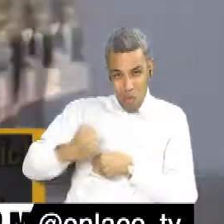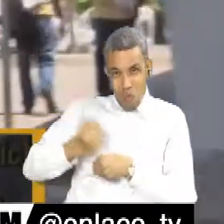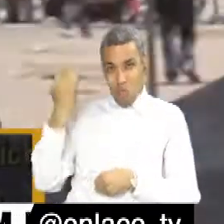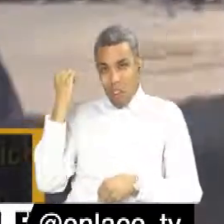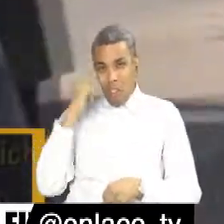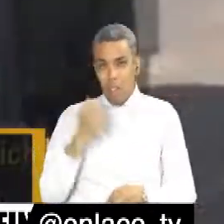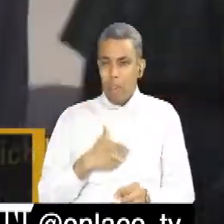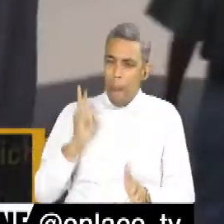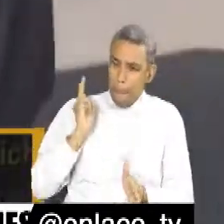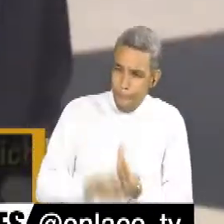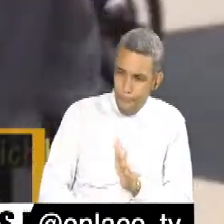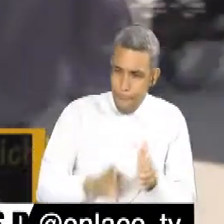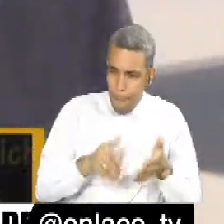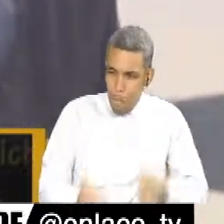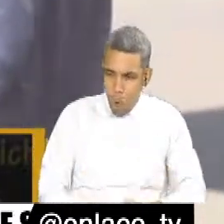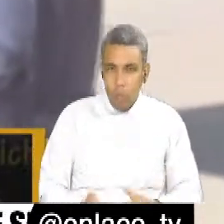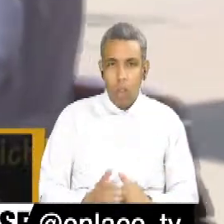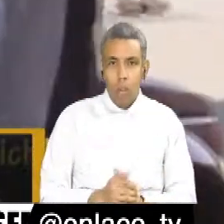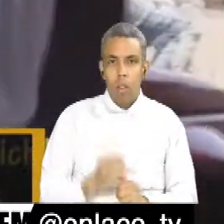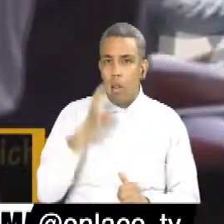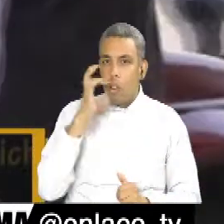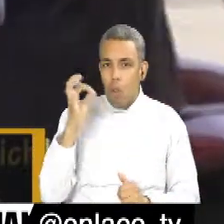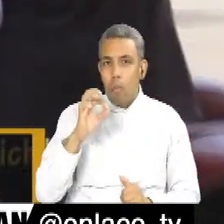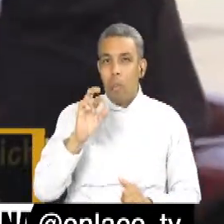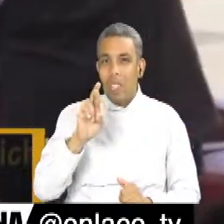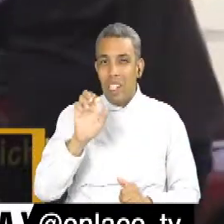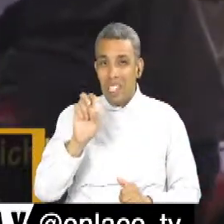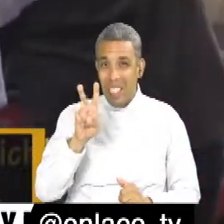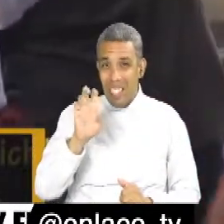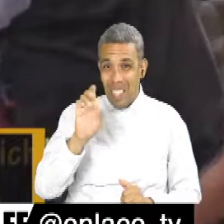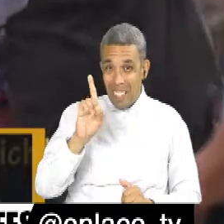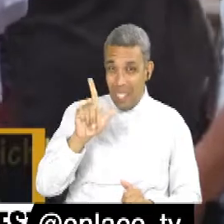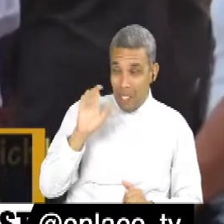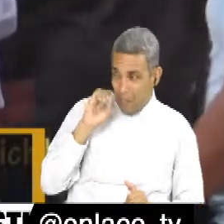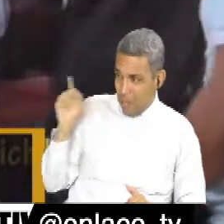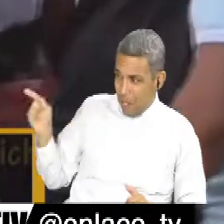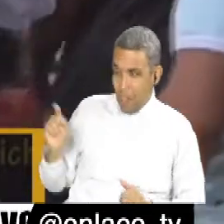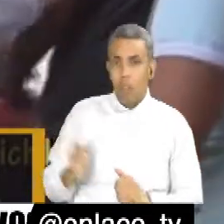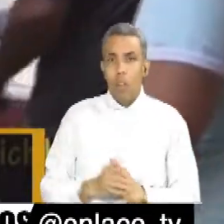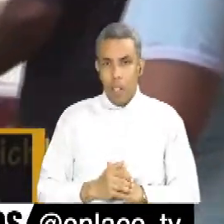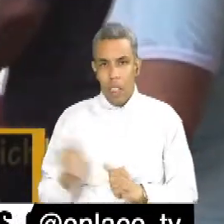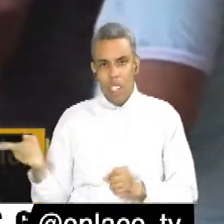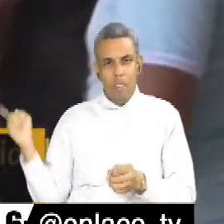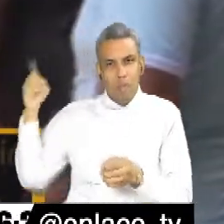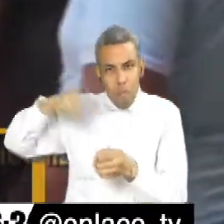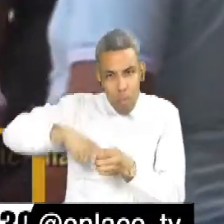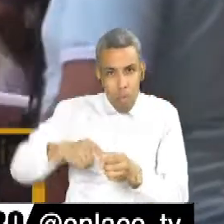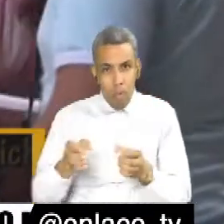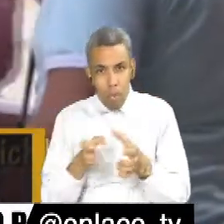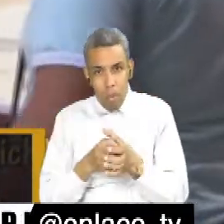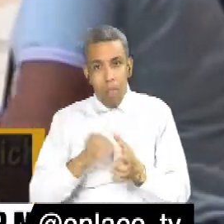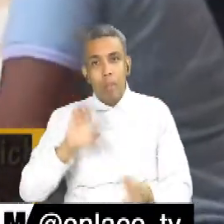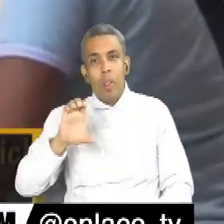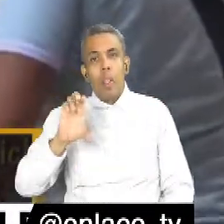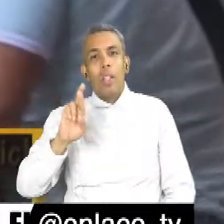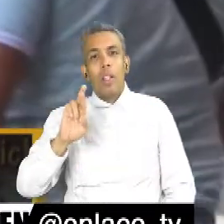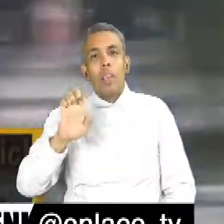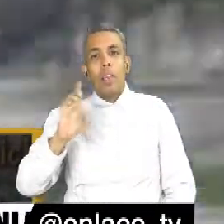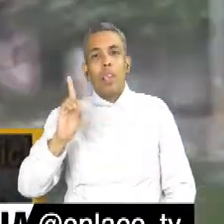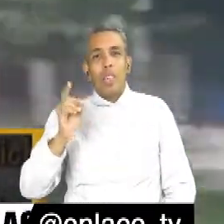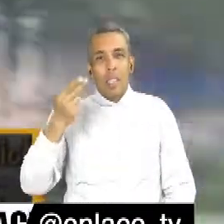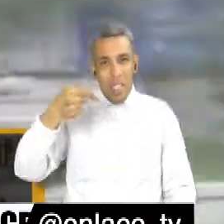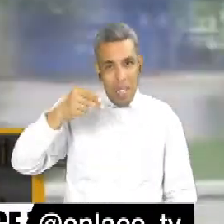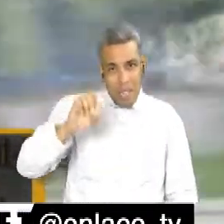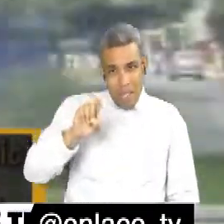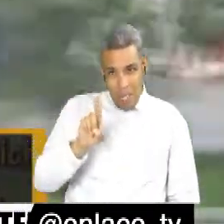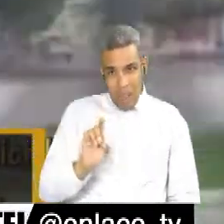Ravelo todavía pertenecía a la Corporación Regional para la Defensa de los Derechos Humanos, Credos. Ese golpe casi letal se lo dio el ex